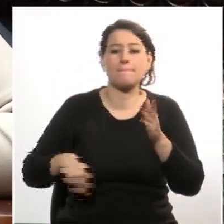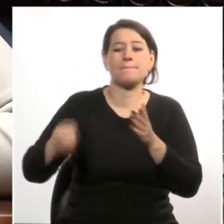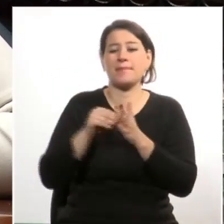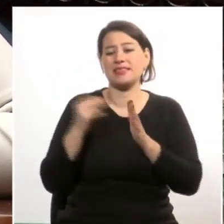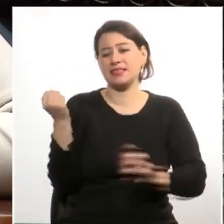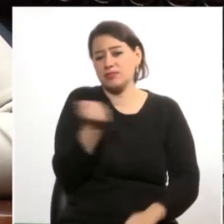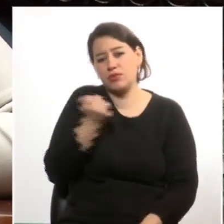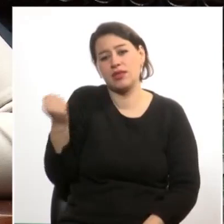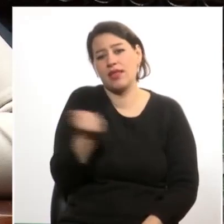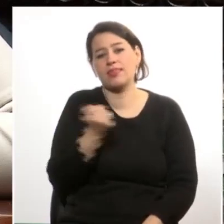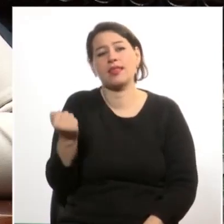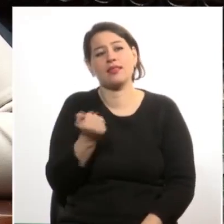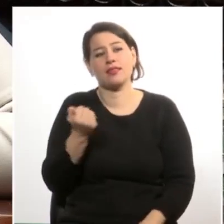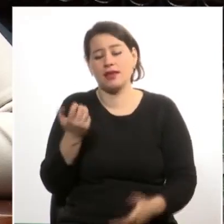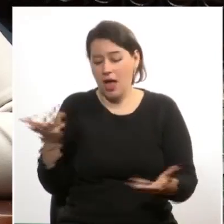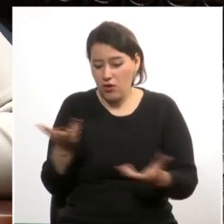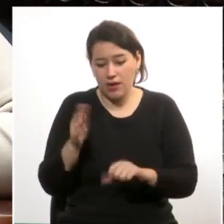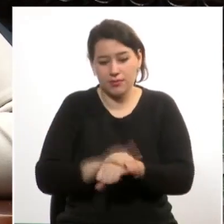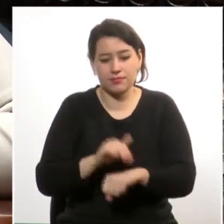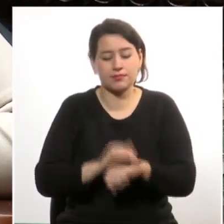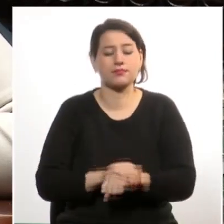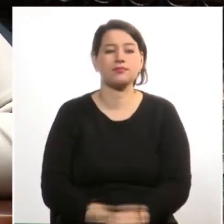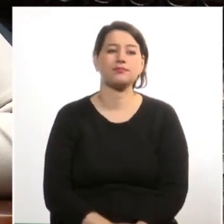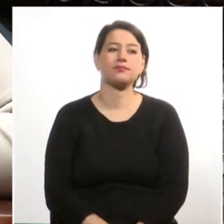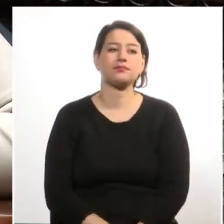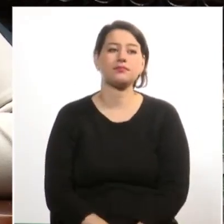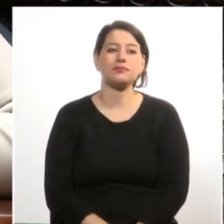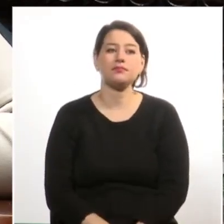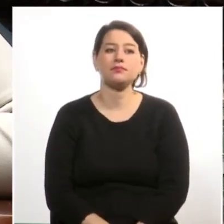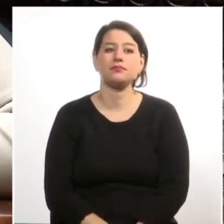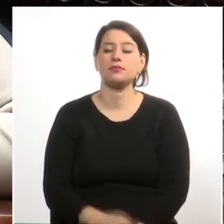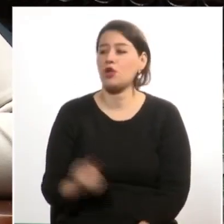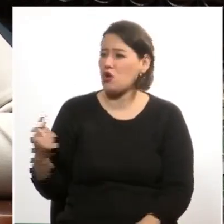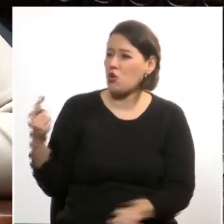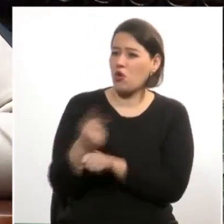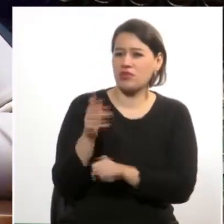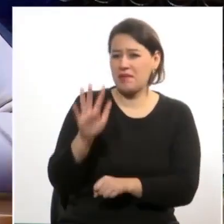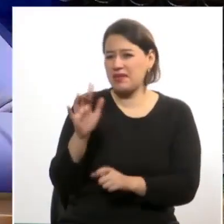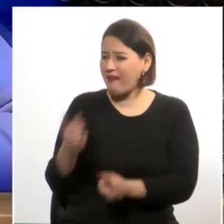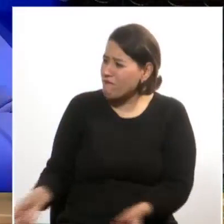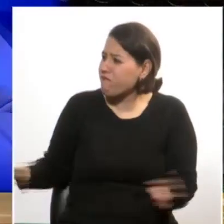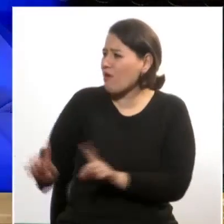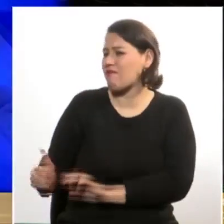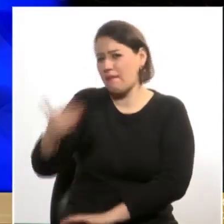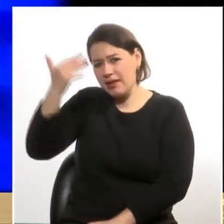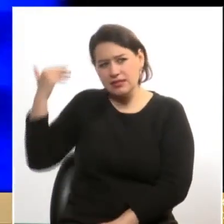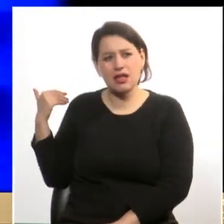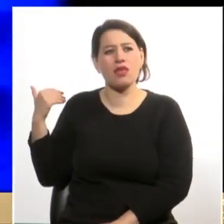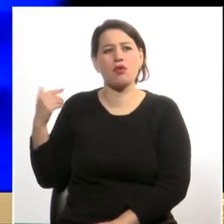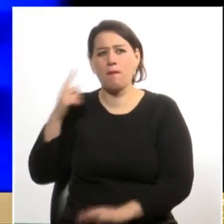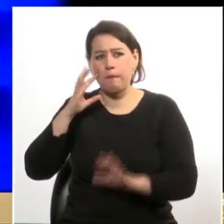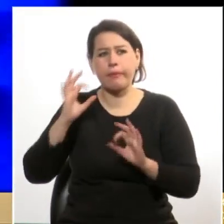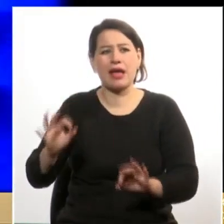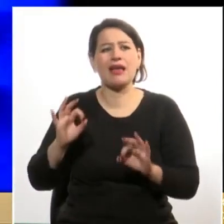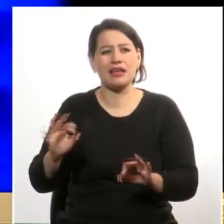aspectos trascendentes que estaban en juego en ese momento, rebatiendo las amenazas de volver al pasado y de poner en peligro